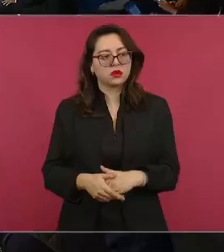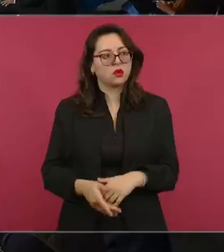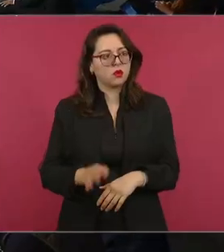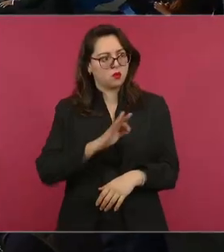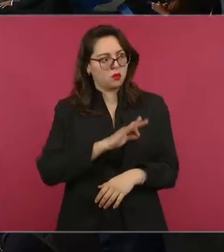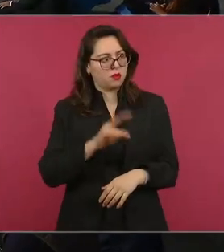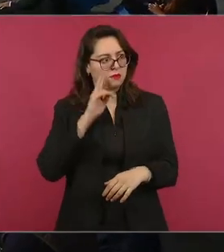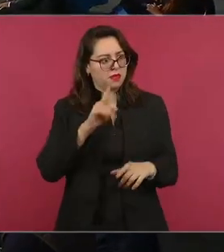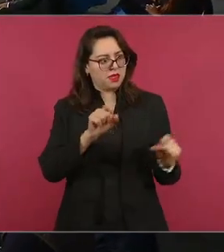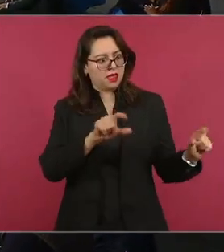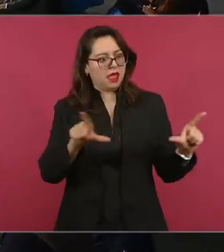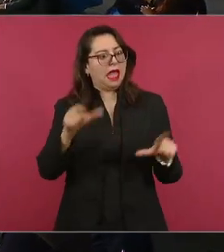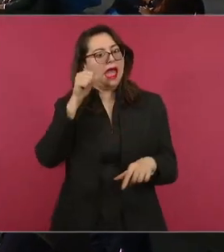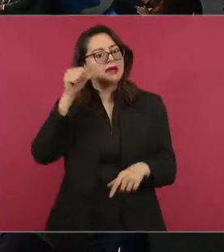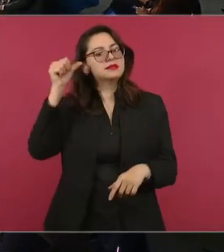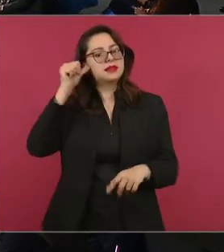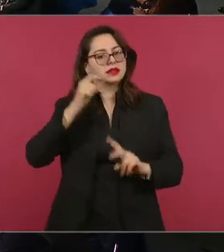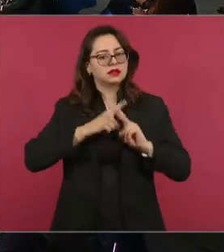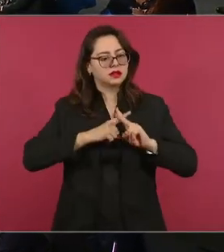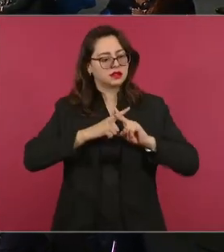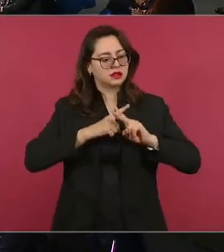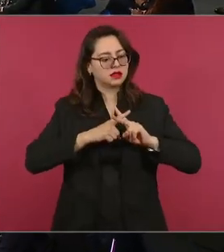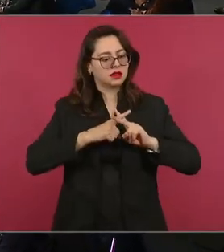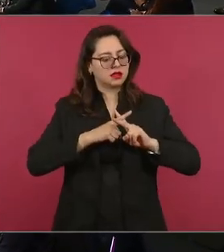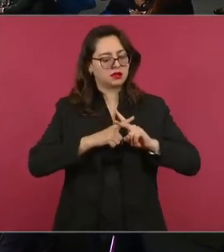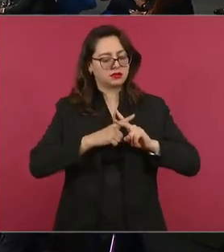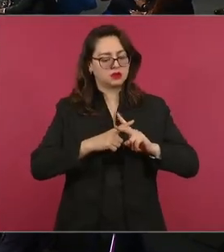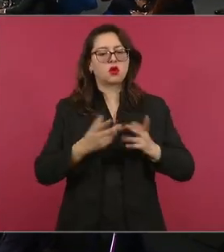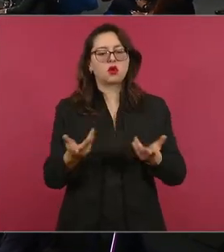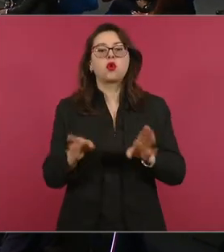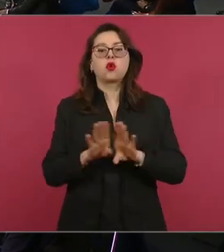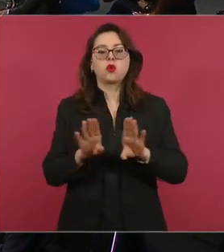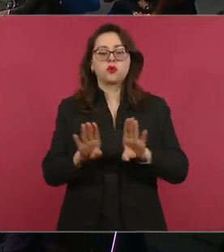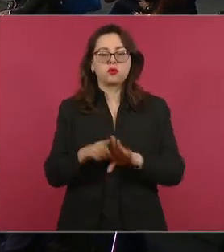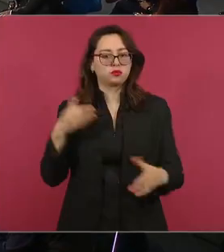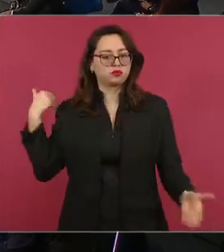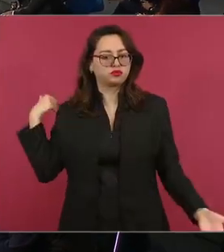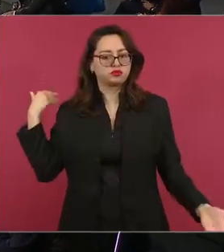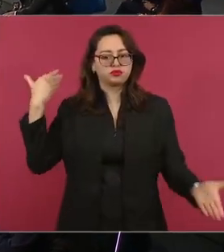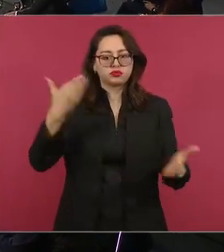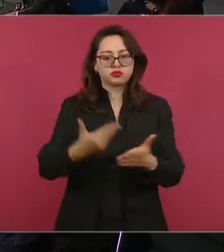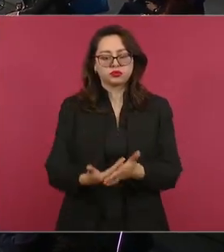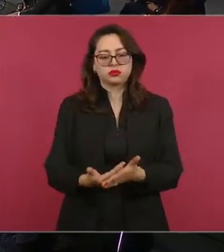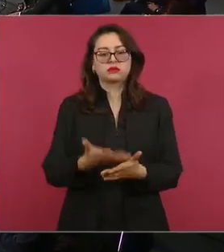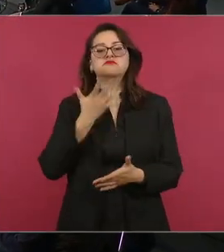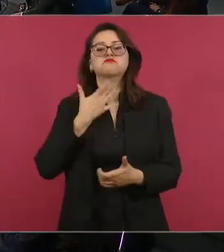Podemos dar el dato de ayer, para que vean,